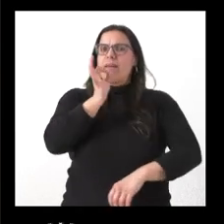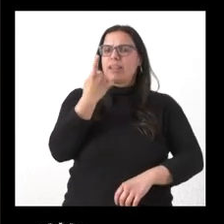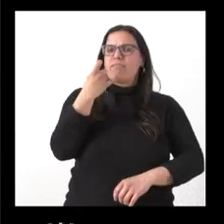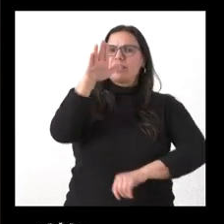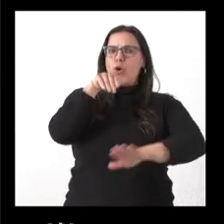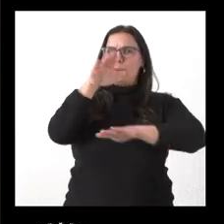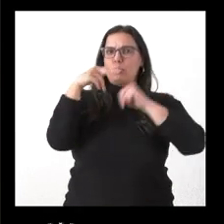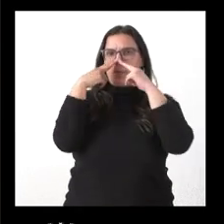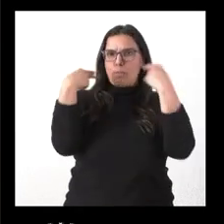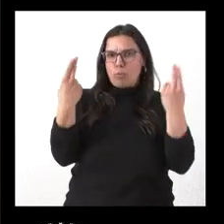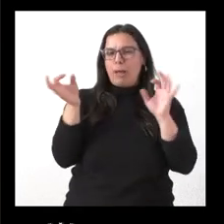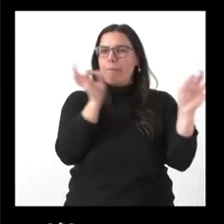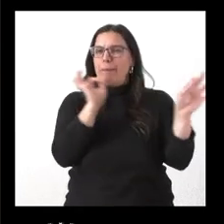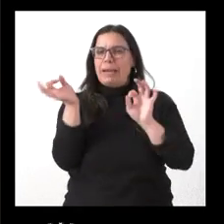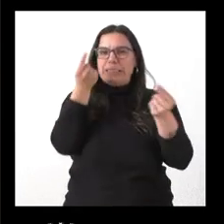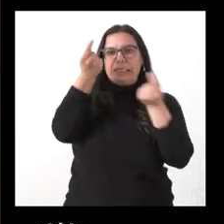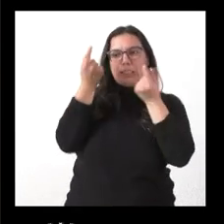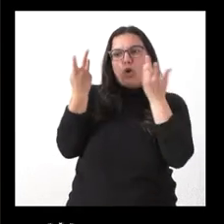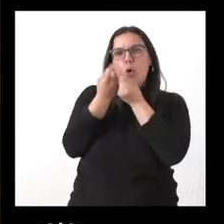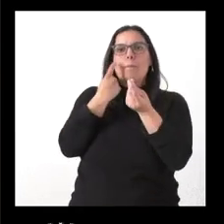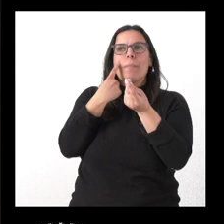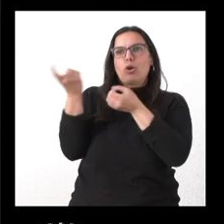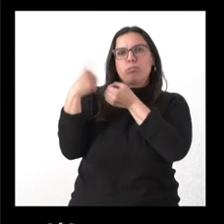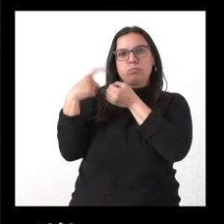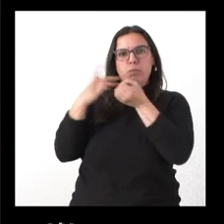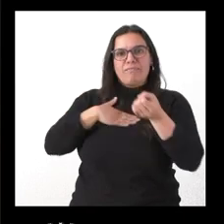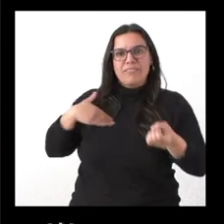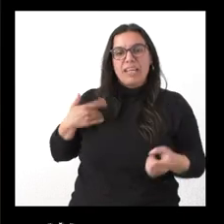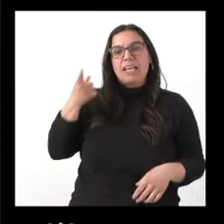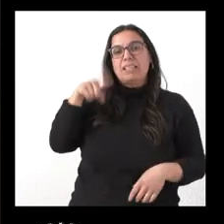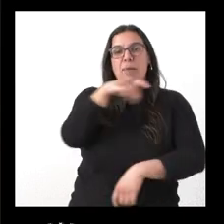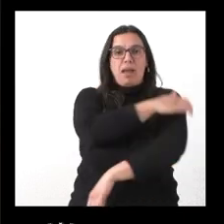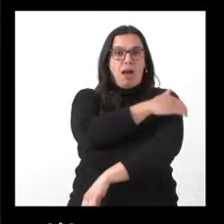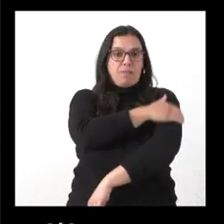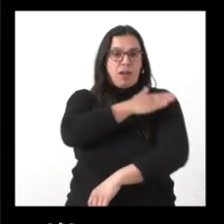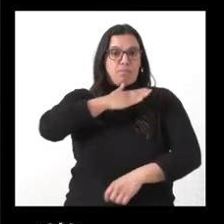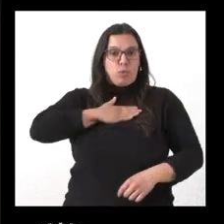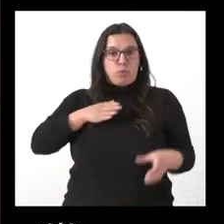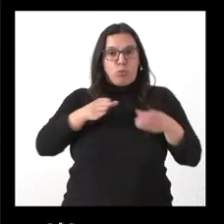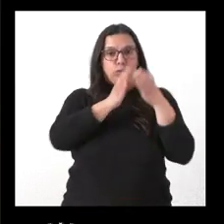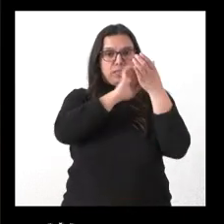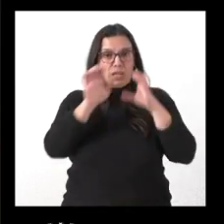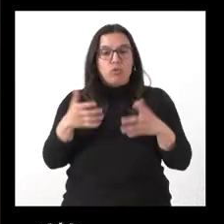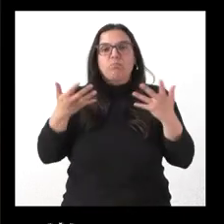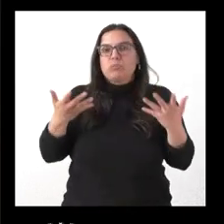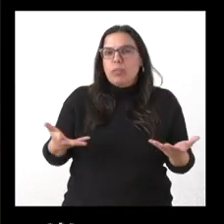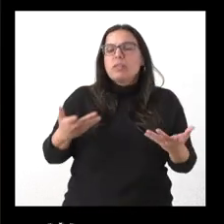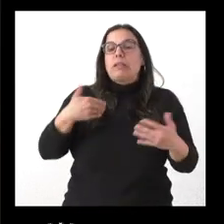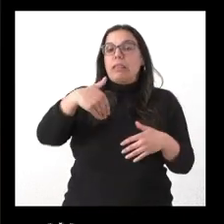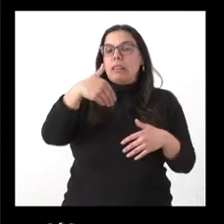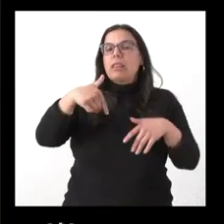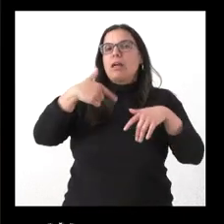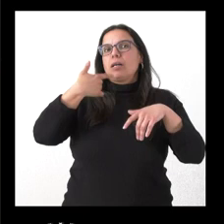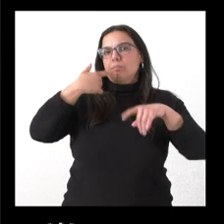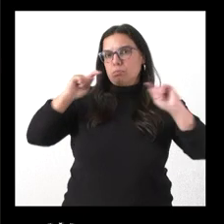pública que estamos ultimando con las entidades financieras que se adhieran y con el aval como saben de la junta de castidad por tanto anunciaremos